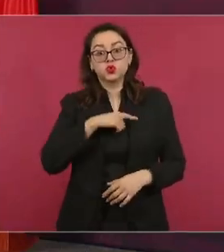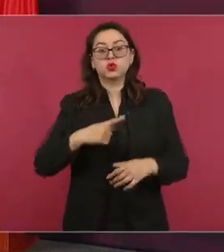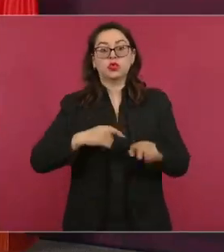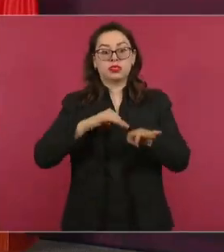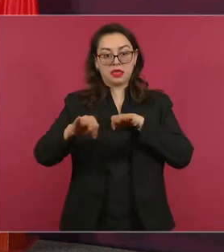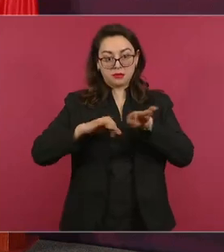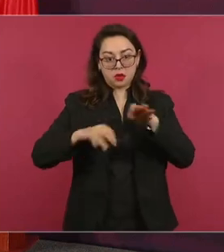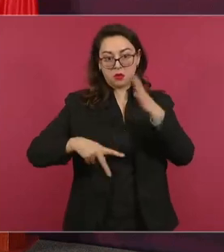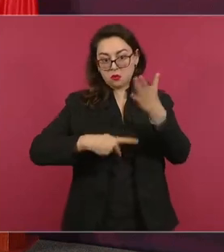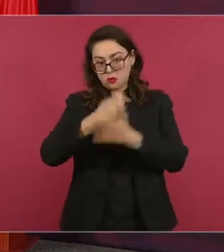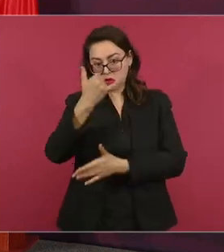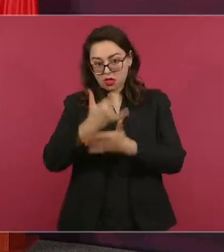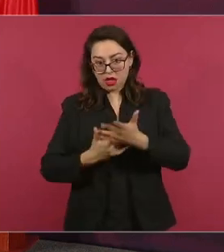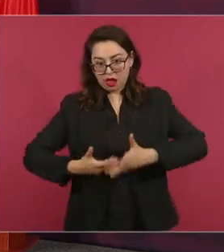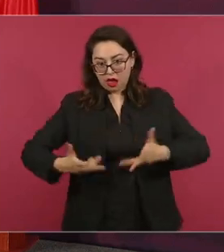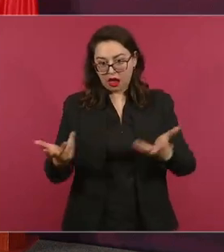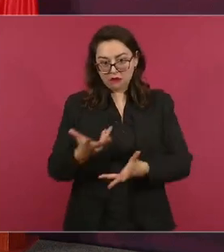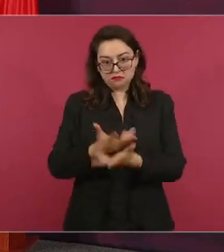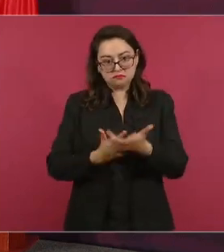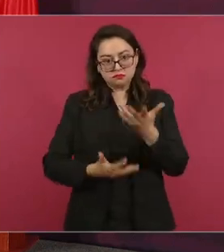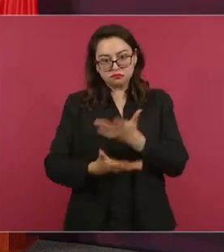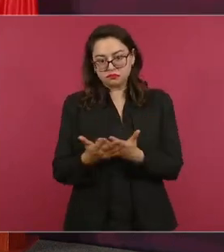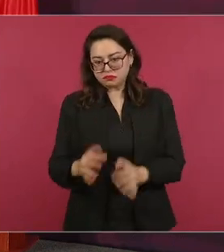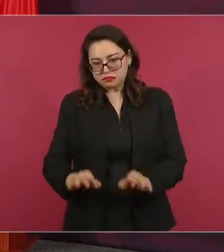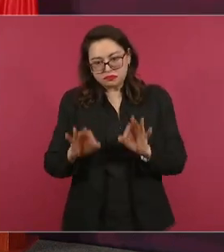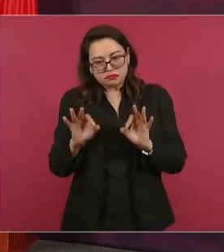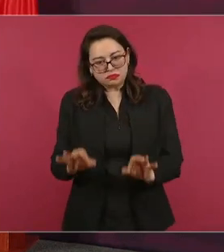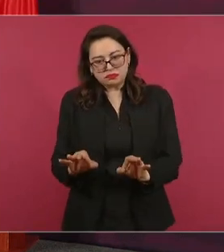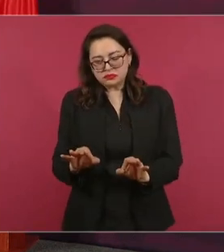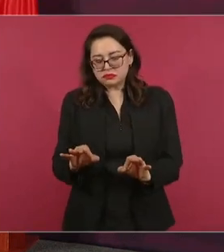proyecto, pienso que es algo único, algo